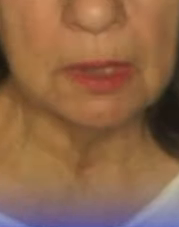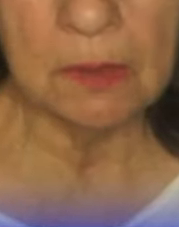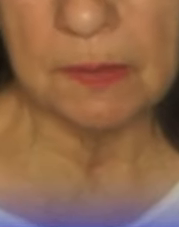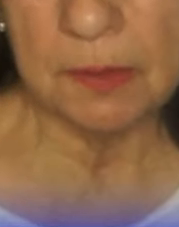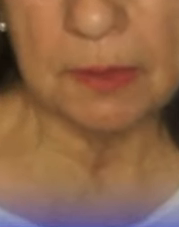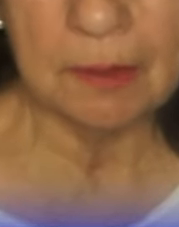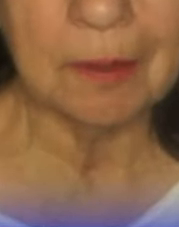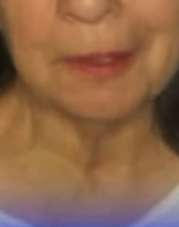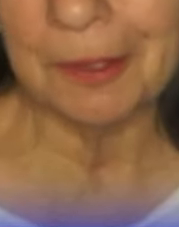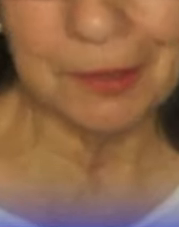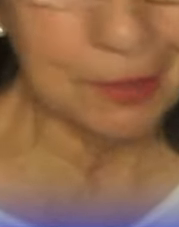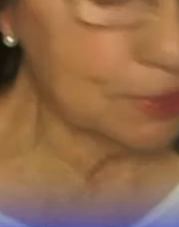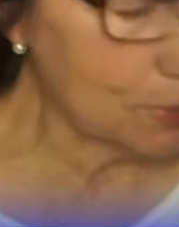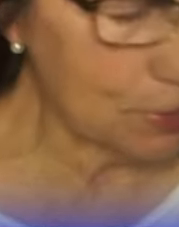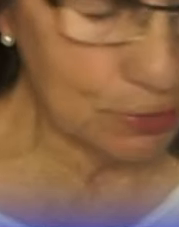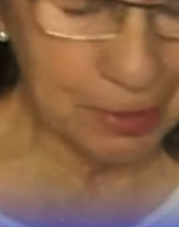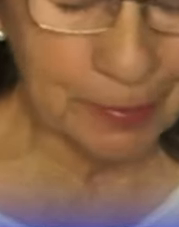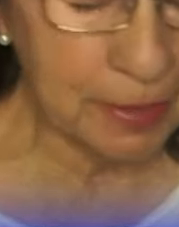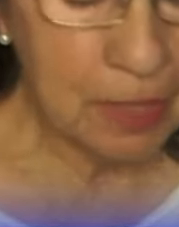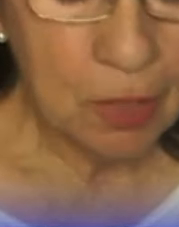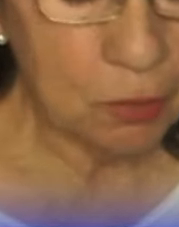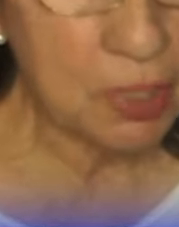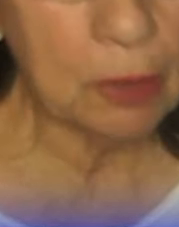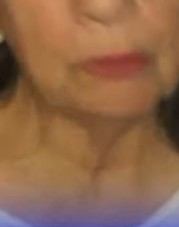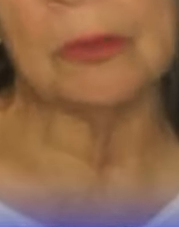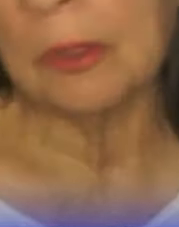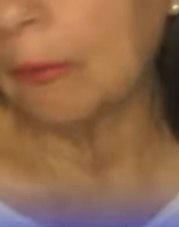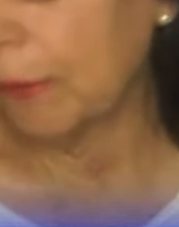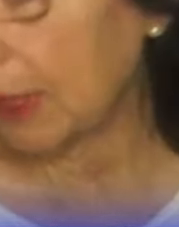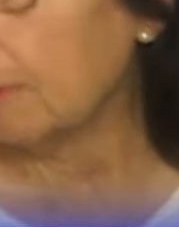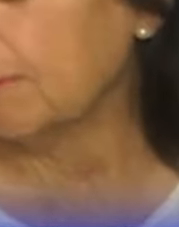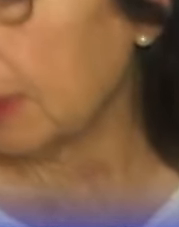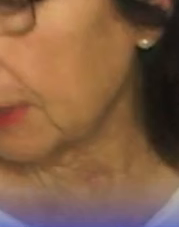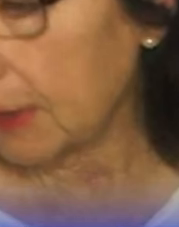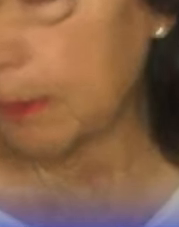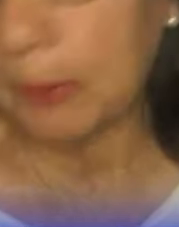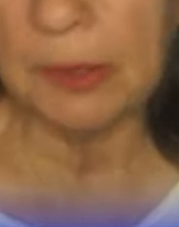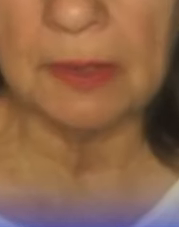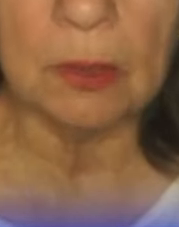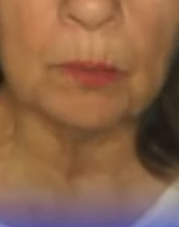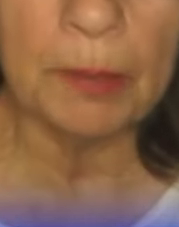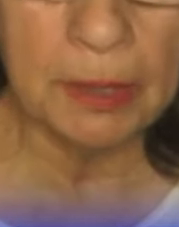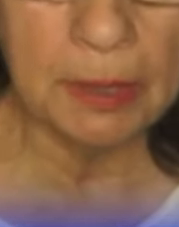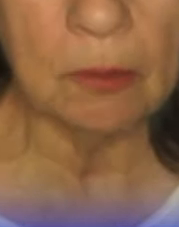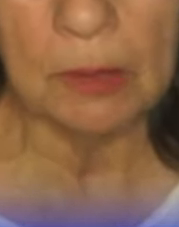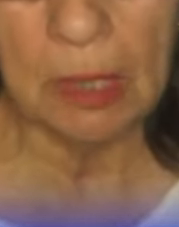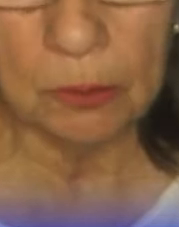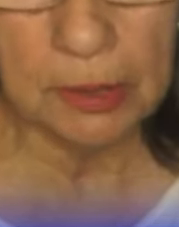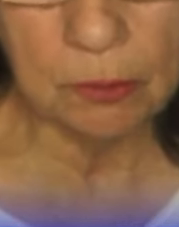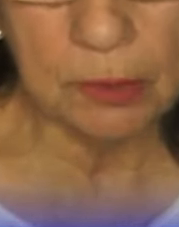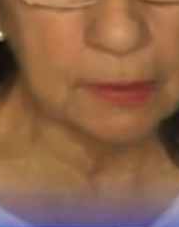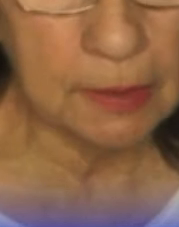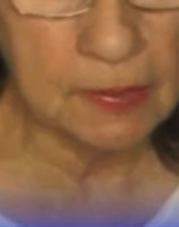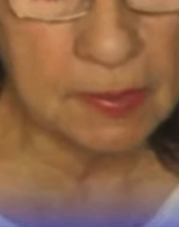Sí, sí. Ay, qué triste. Pero bueno, chico, vamos la a... O sea, con final feliz, sí, porque se recuperan, como la